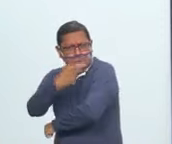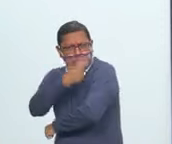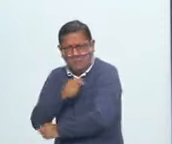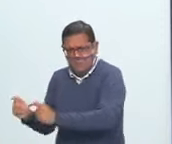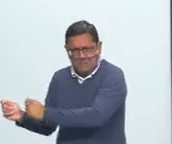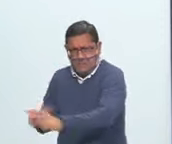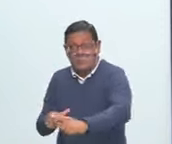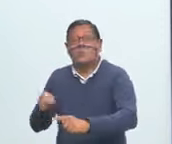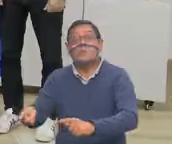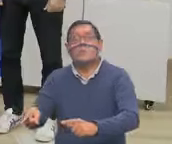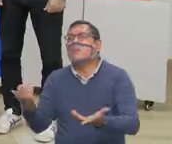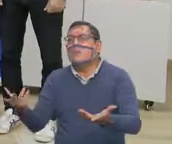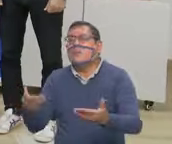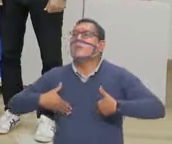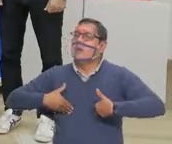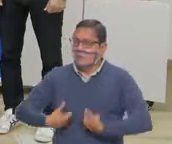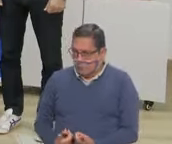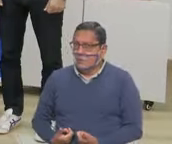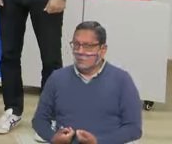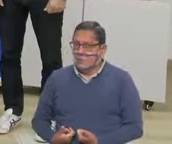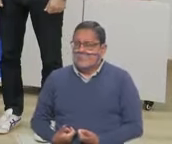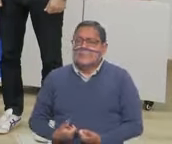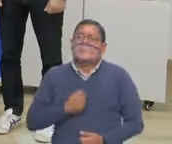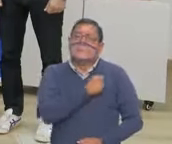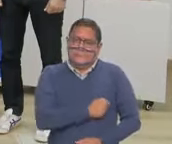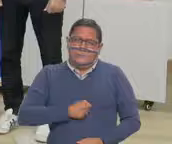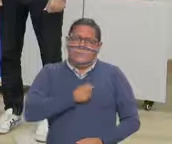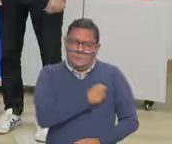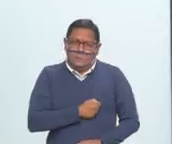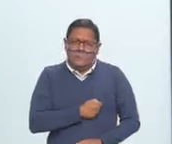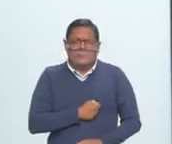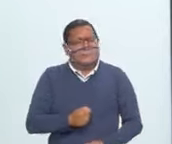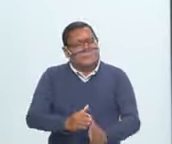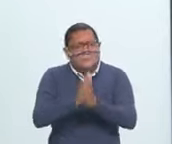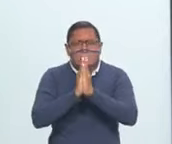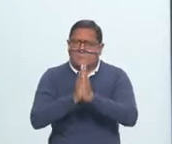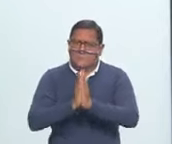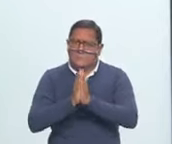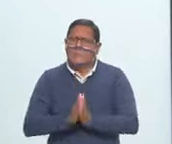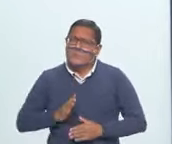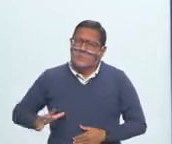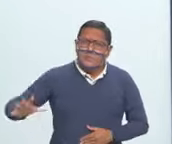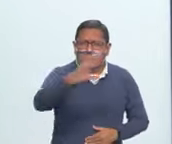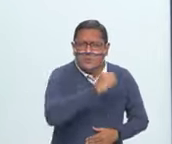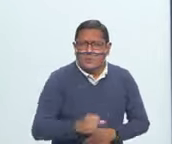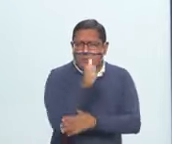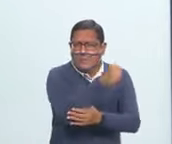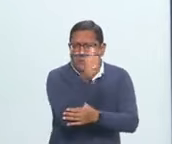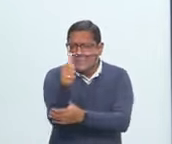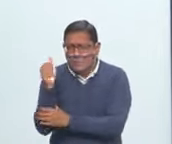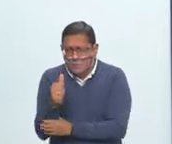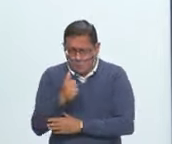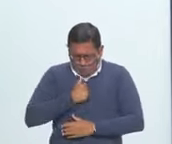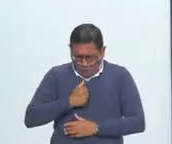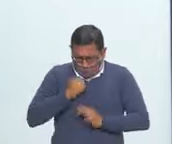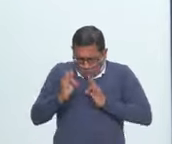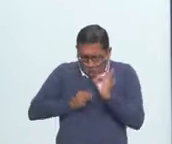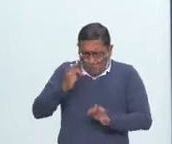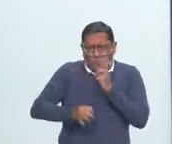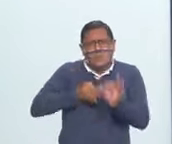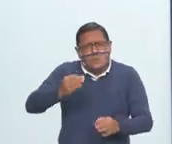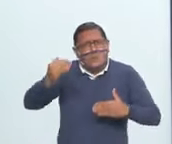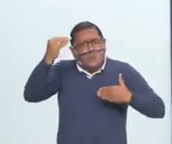están agotados. Por eso les pedimos de corazón que nos cuidemos, que entre todos tomemos